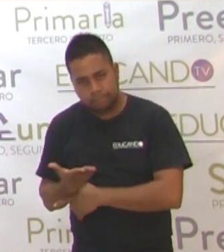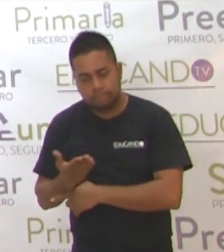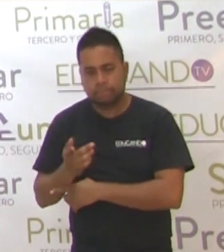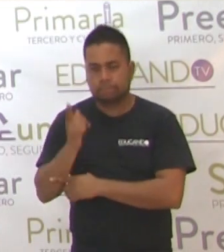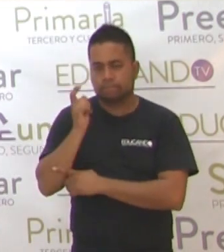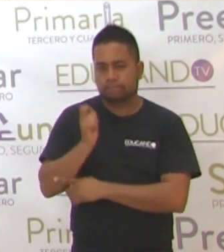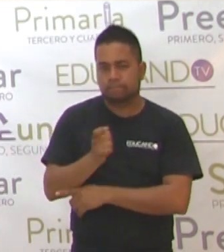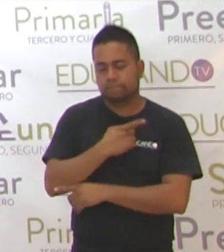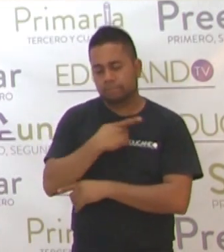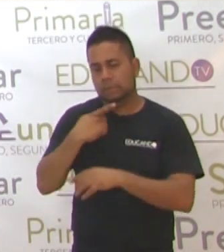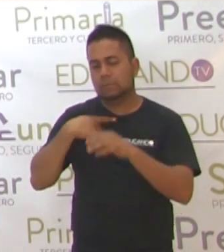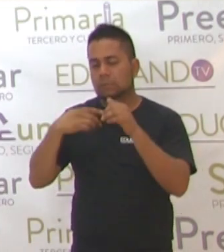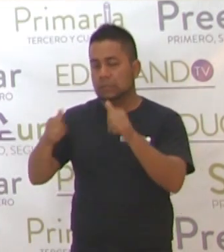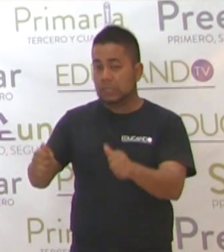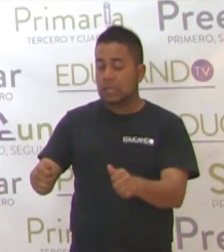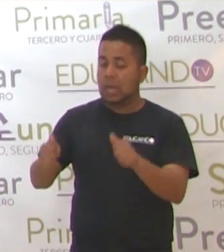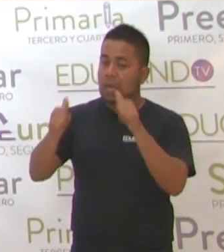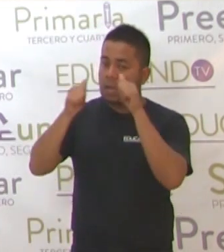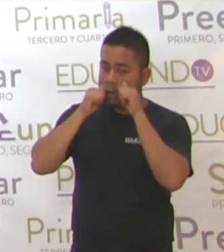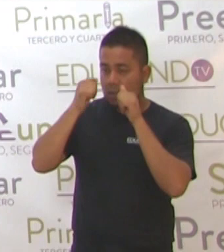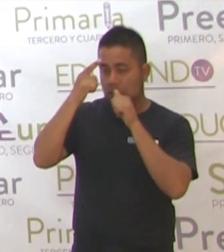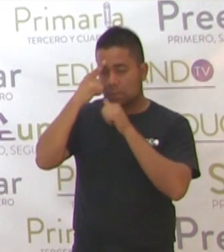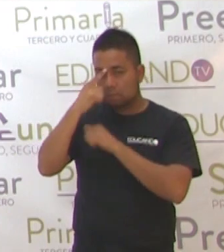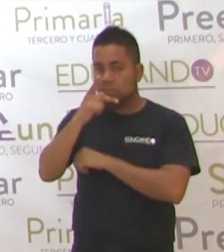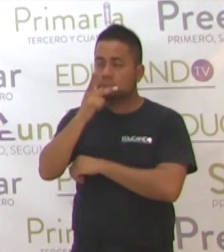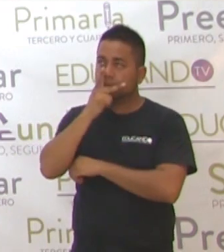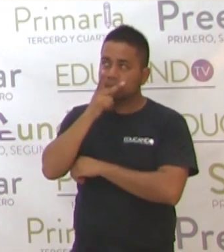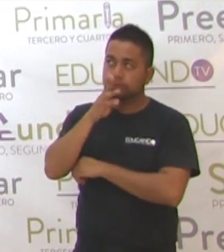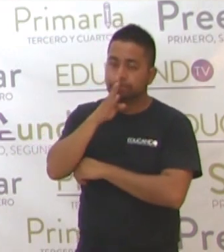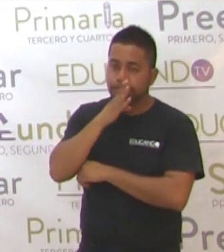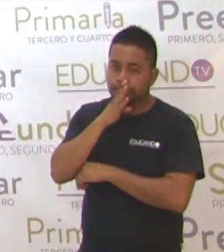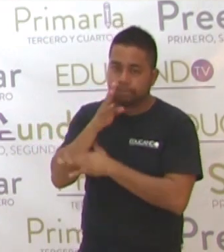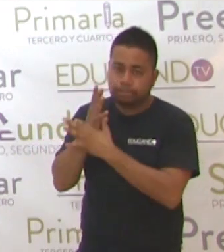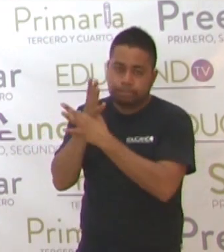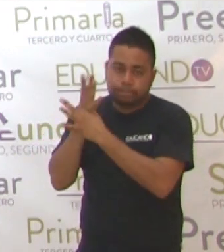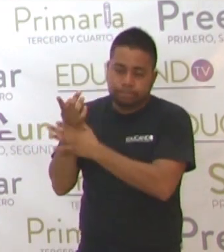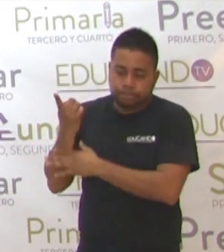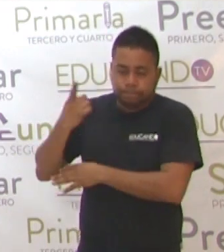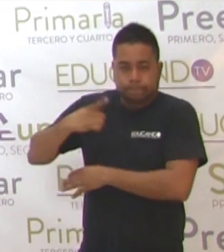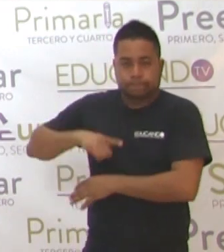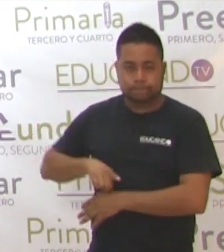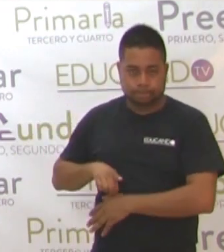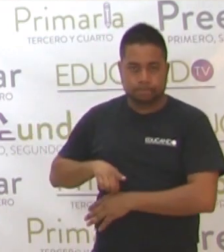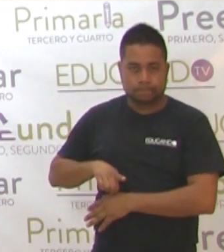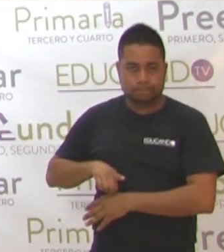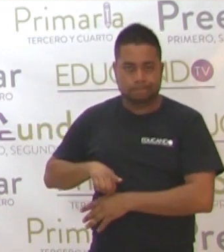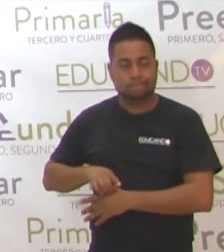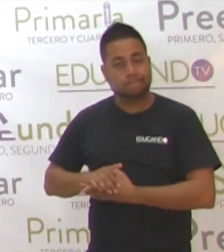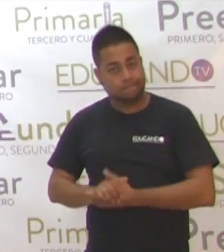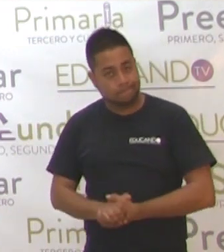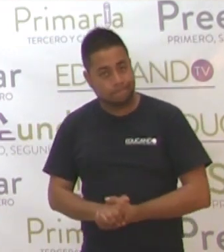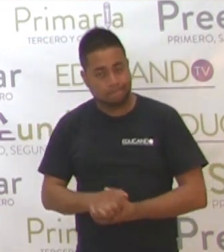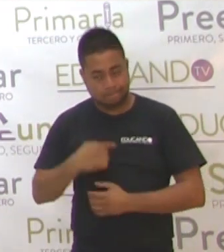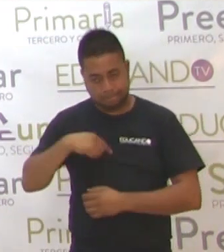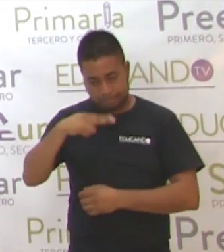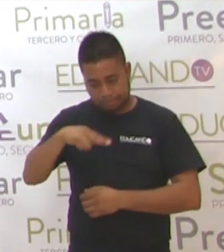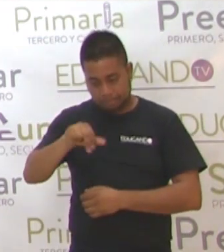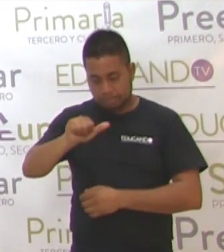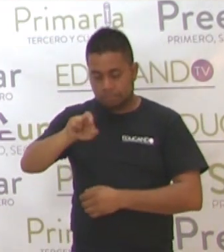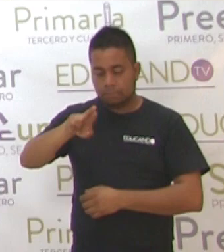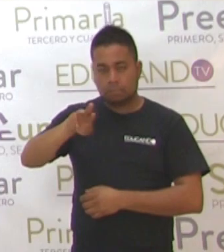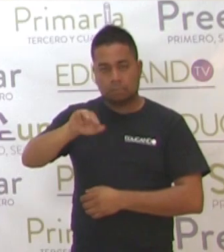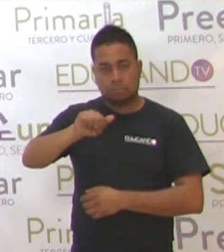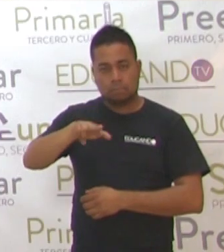mucha atención a lo que papá y mamá nos estén indicando mi nombre es